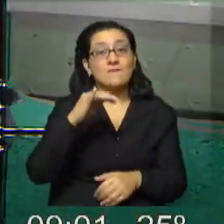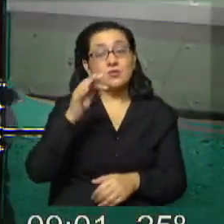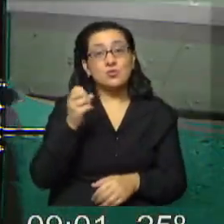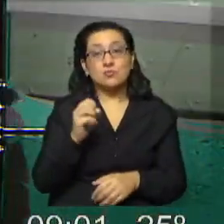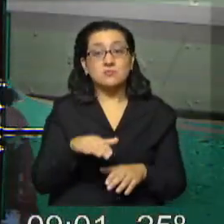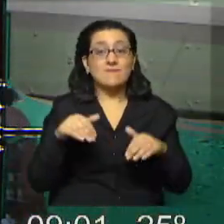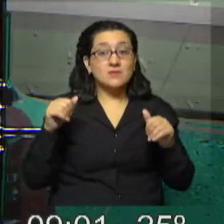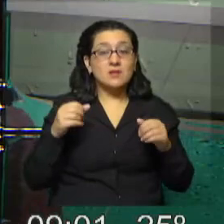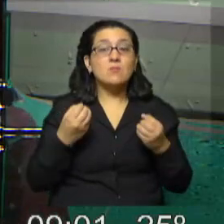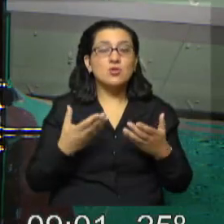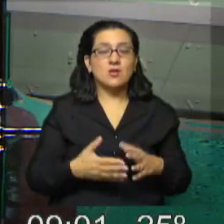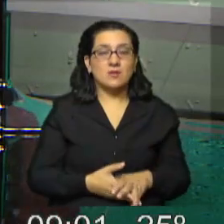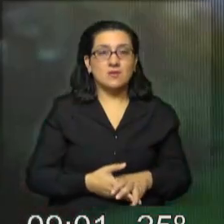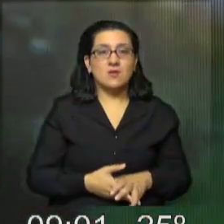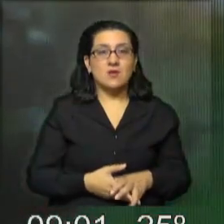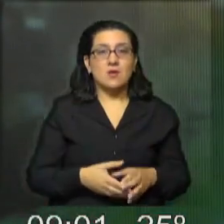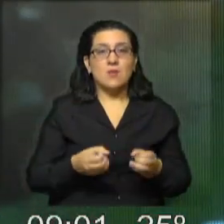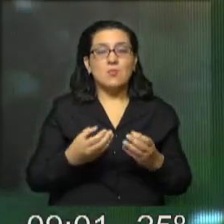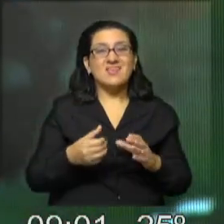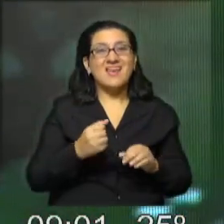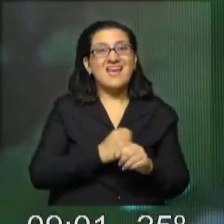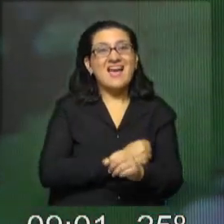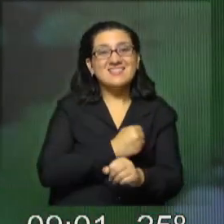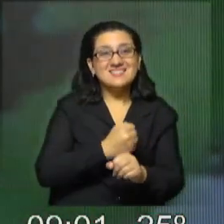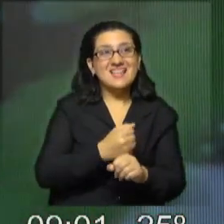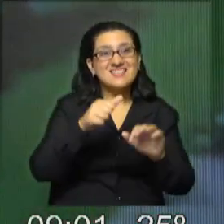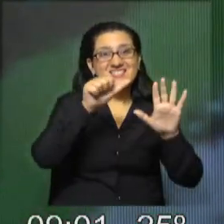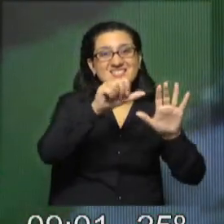¿no? Porque se adjudican hasta 60 horas